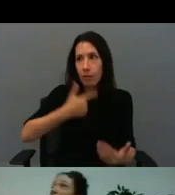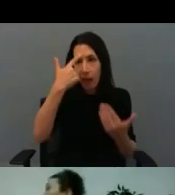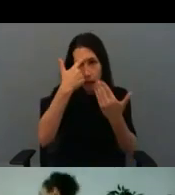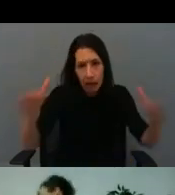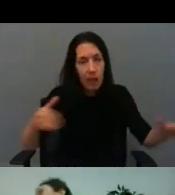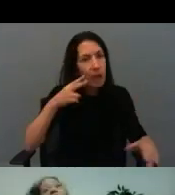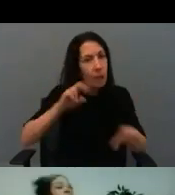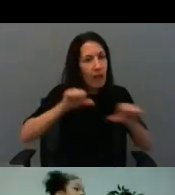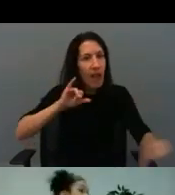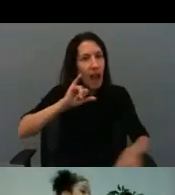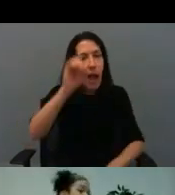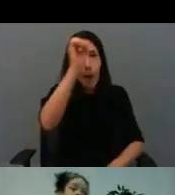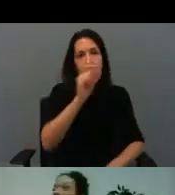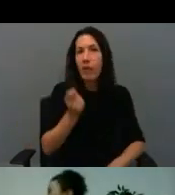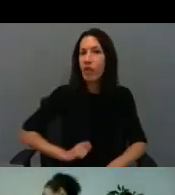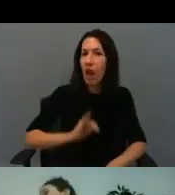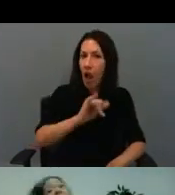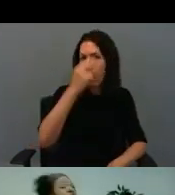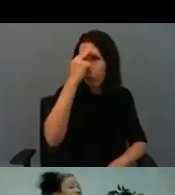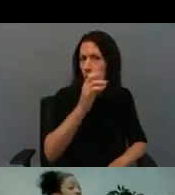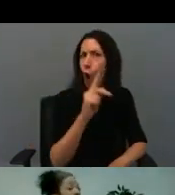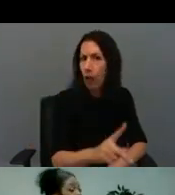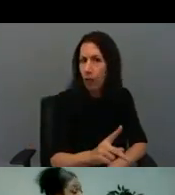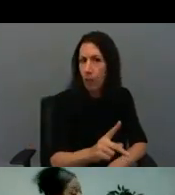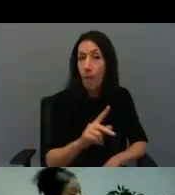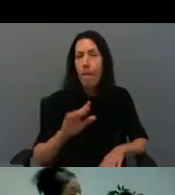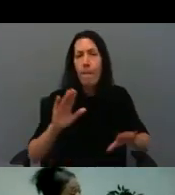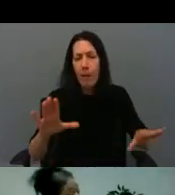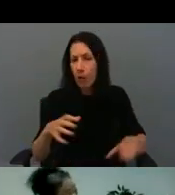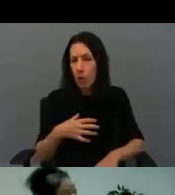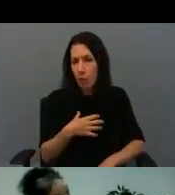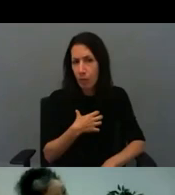tengan una opinión profesional, pero